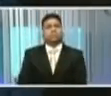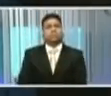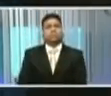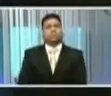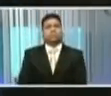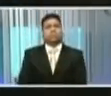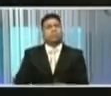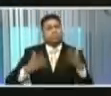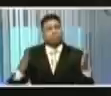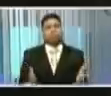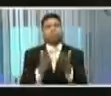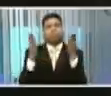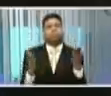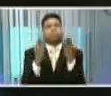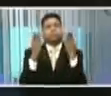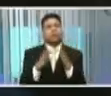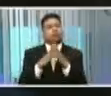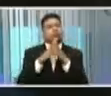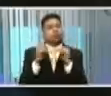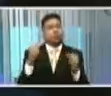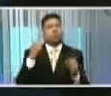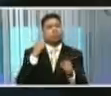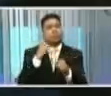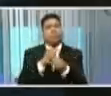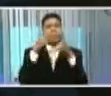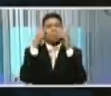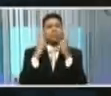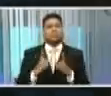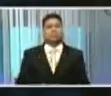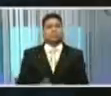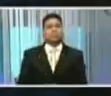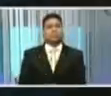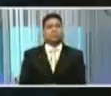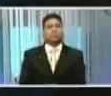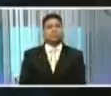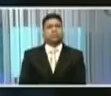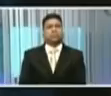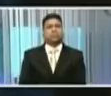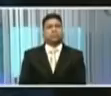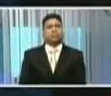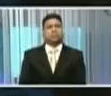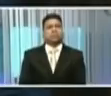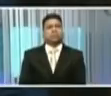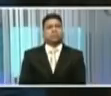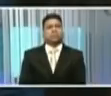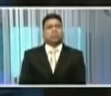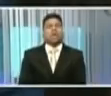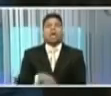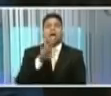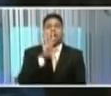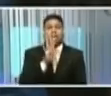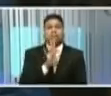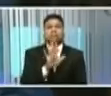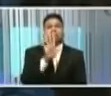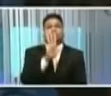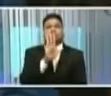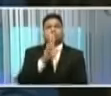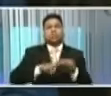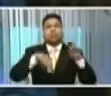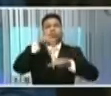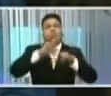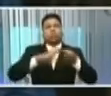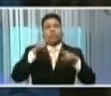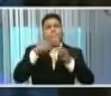impulsar acciones, para tomar decisiones. Así es que se construye la paz del país.